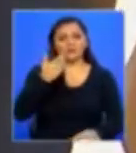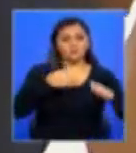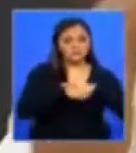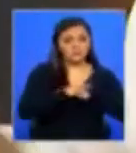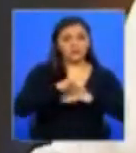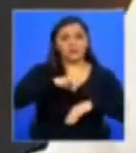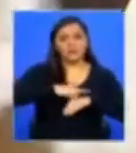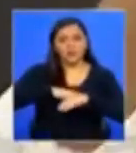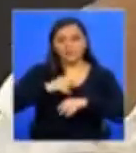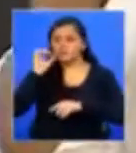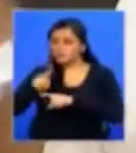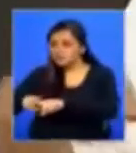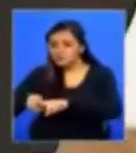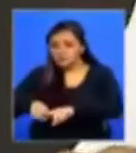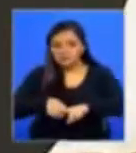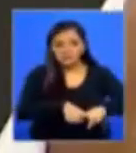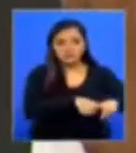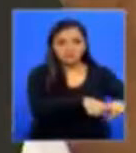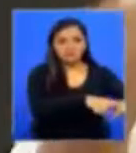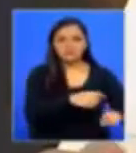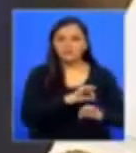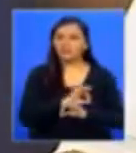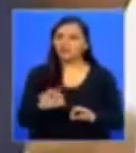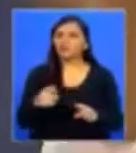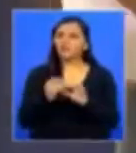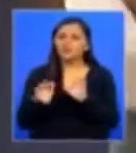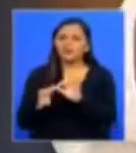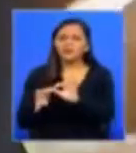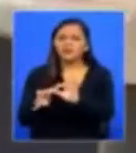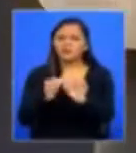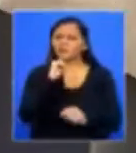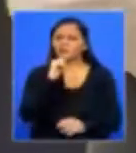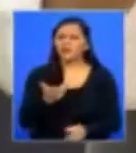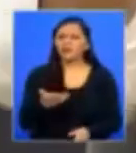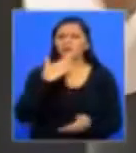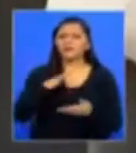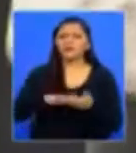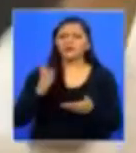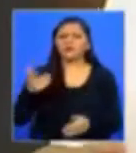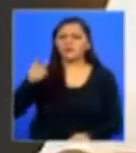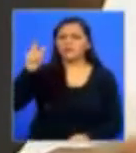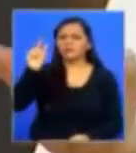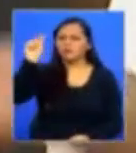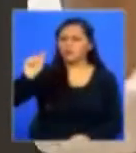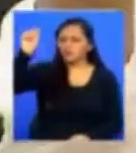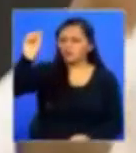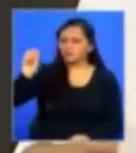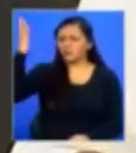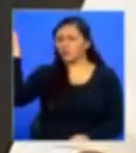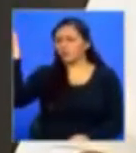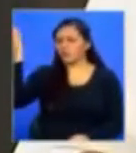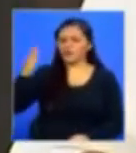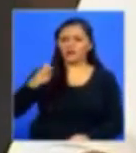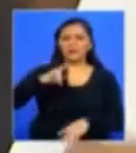limpios, las compañeras que hacen la limpieza hacen un buen trabajo, pero falta mantenimiento. Los, ¿cómo se llama esto? Los interruptores saltados, los baños